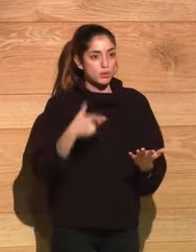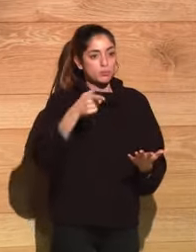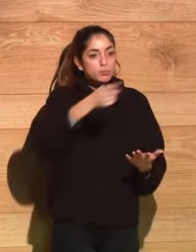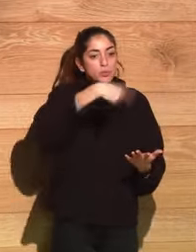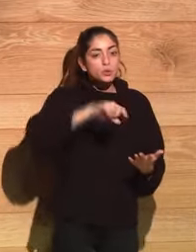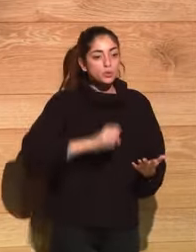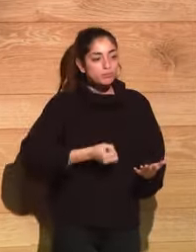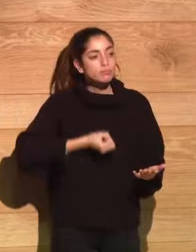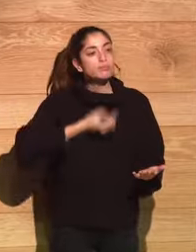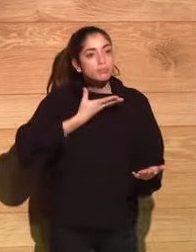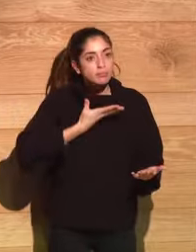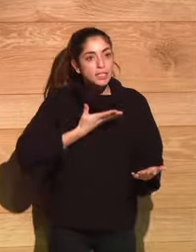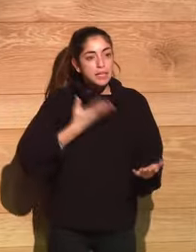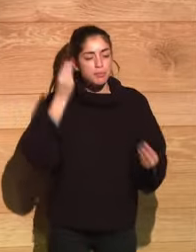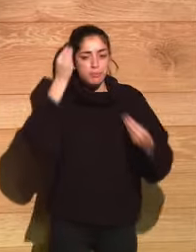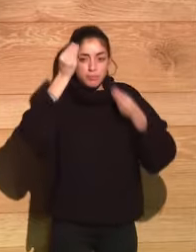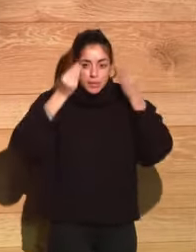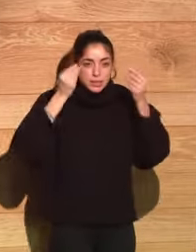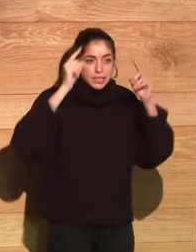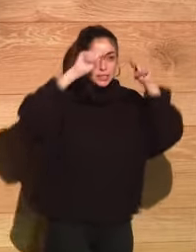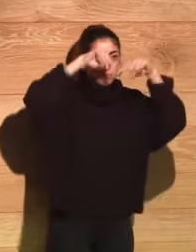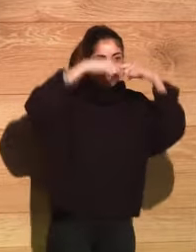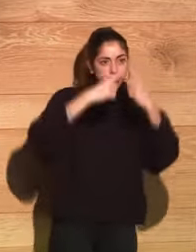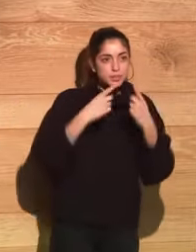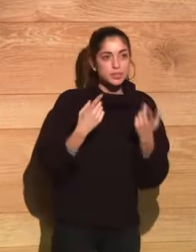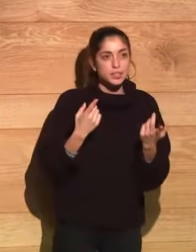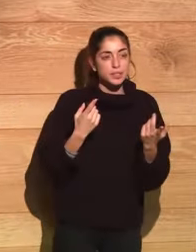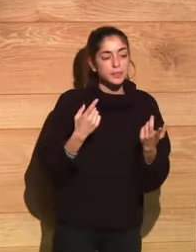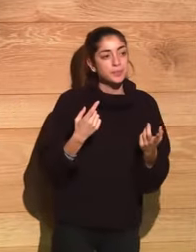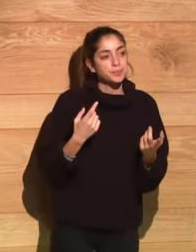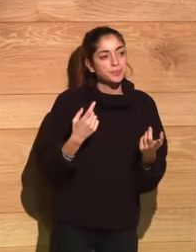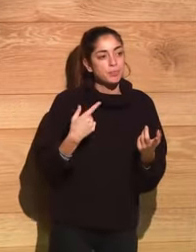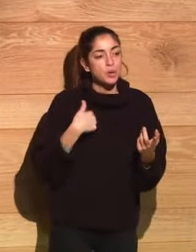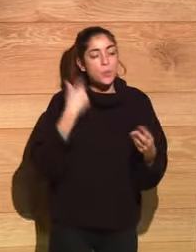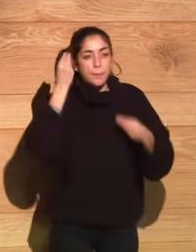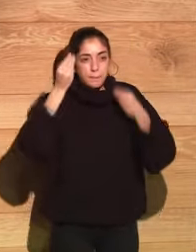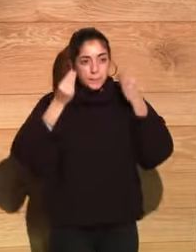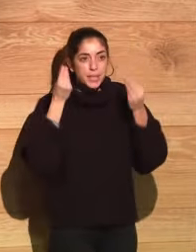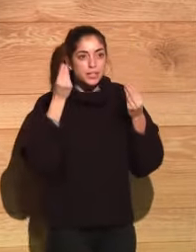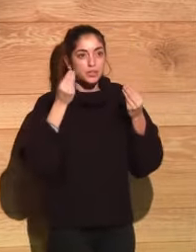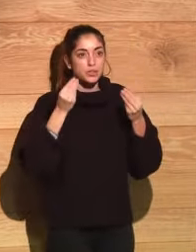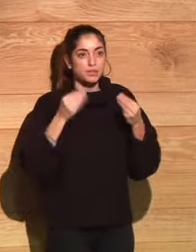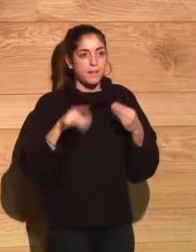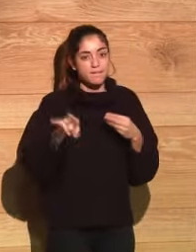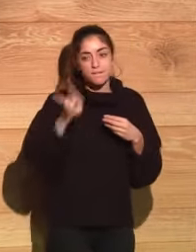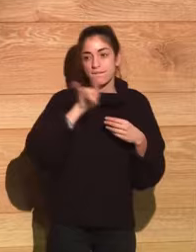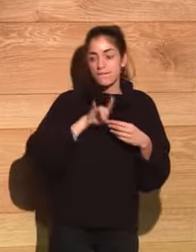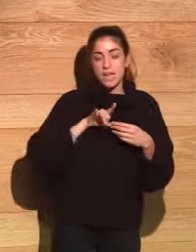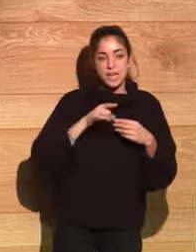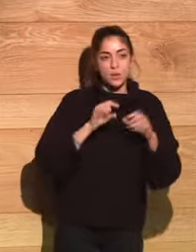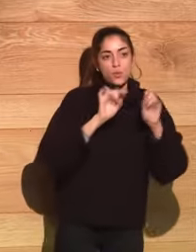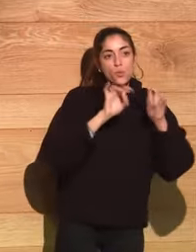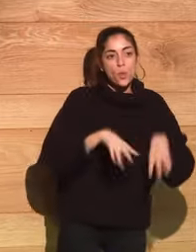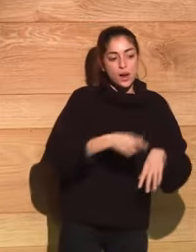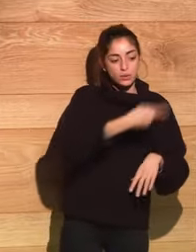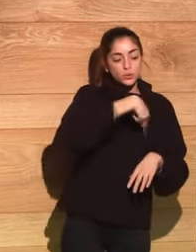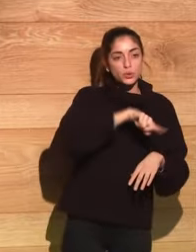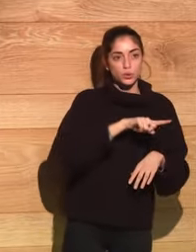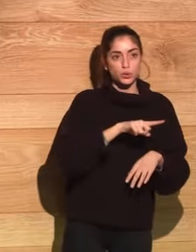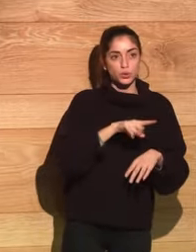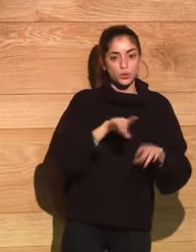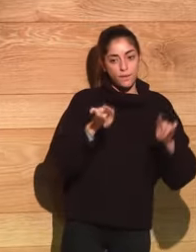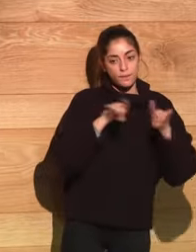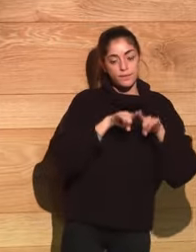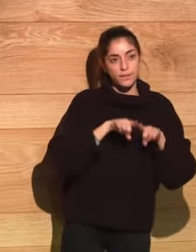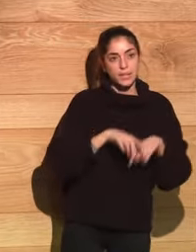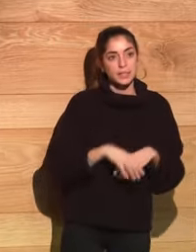inspiren, os hagan pensar, os hagan reflexionar, y yo creo que os enamoren igual que nos han enamorado a nosotros. Así que,